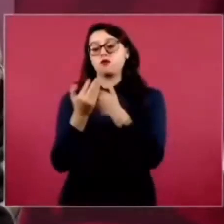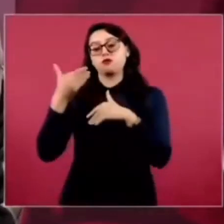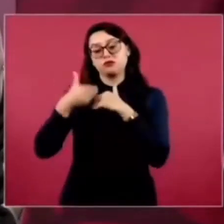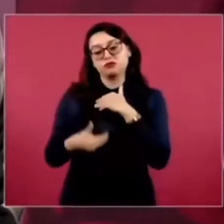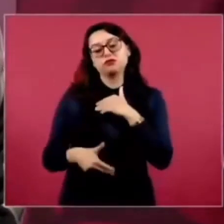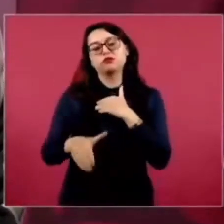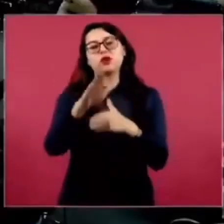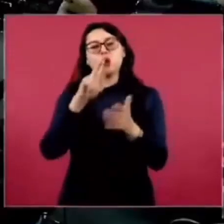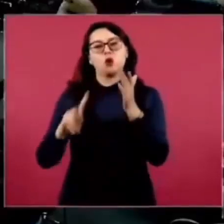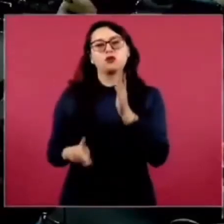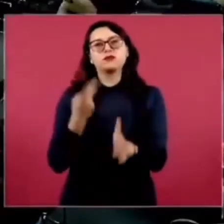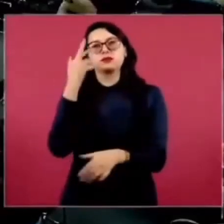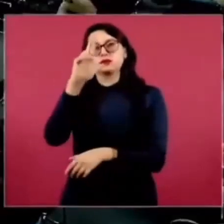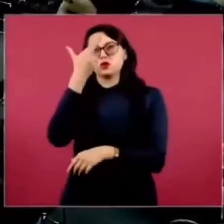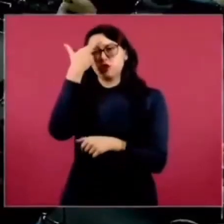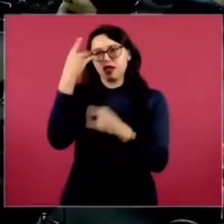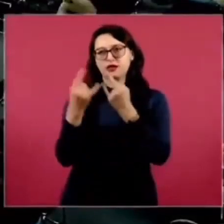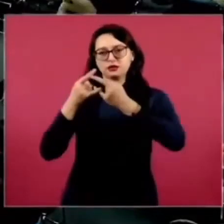cambios.